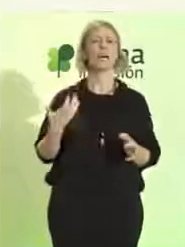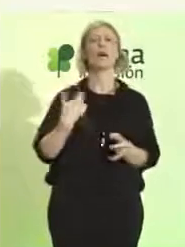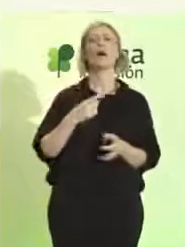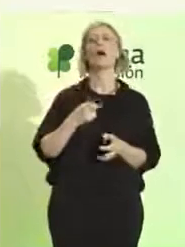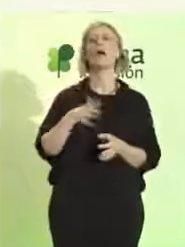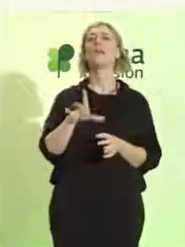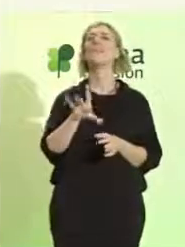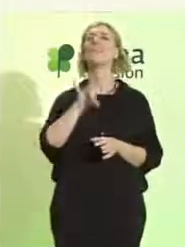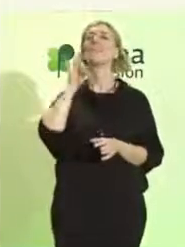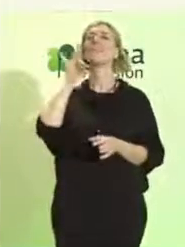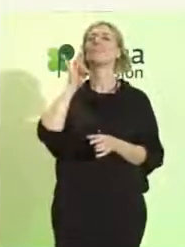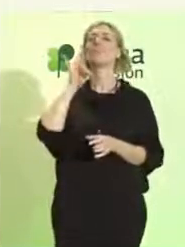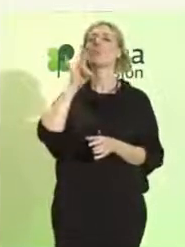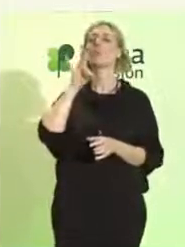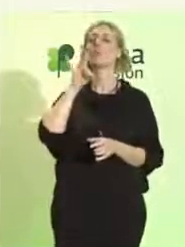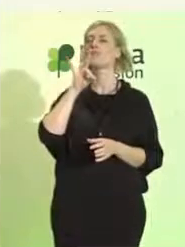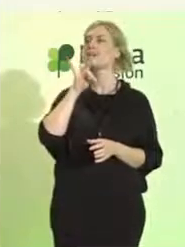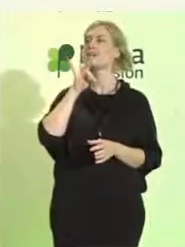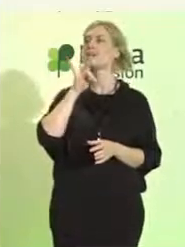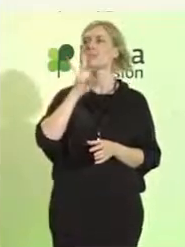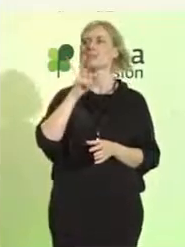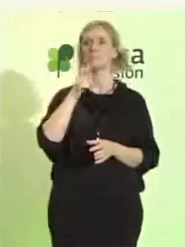palabras que no se pueden decir.